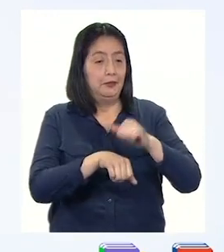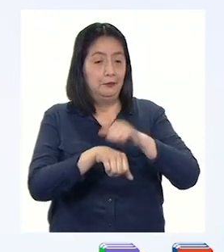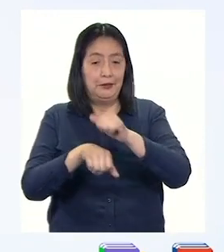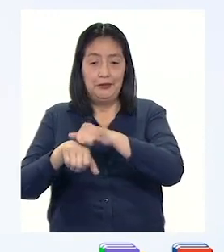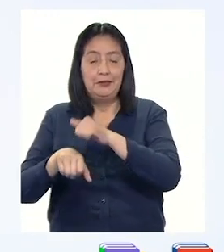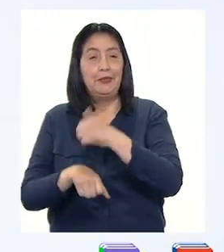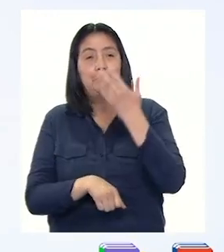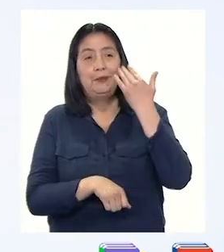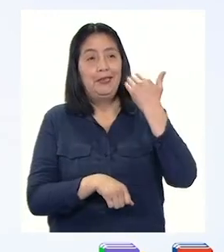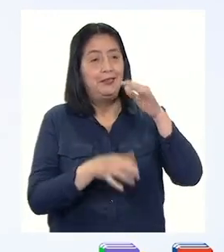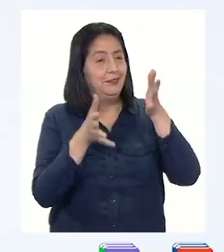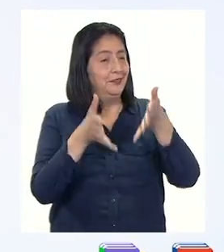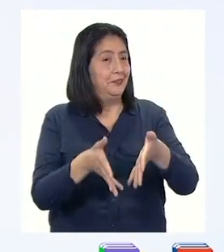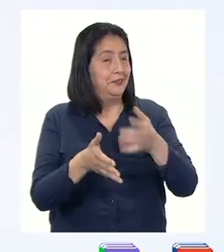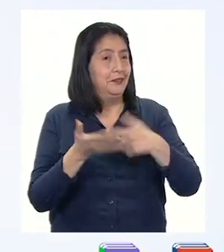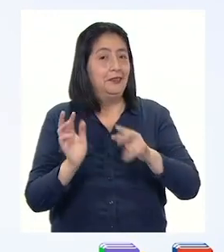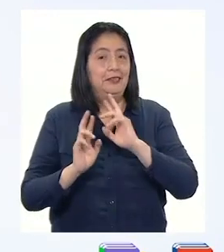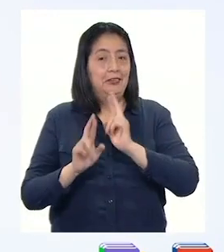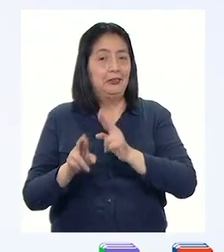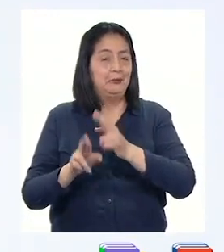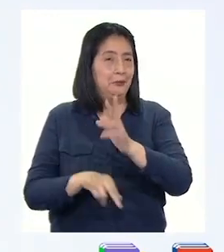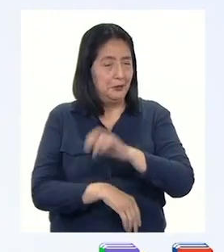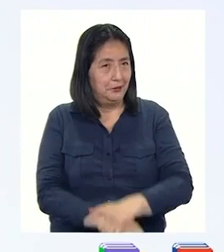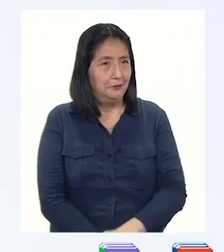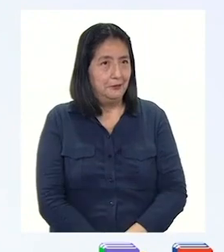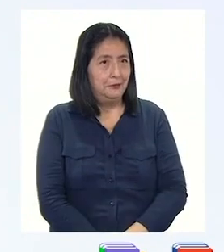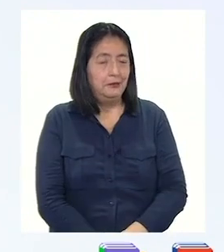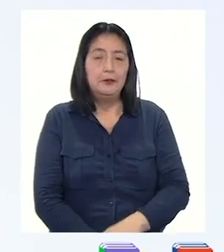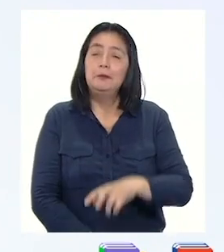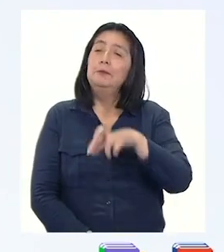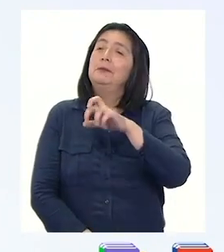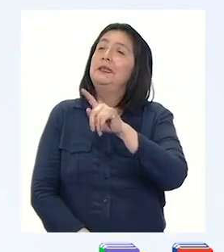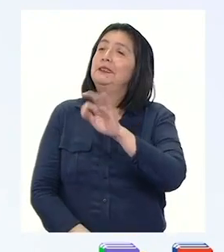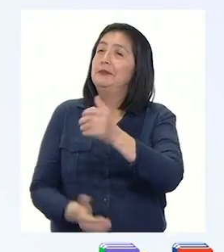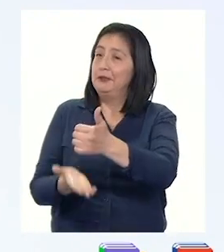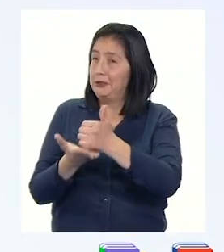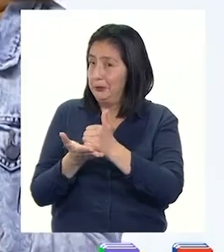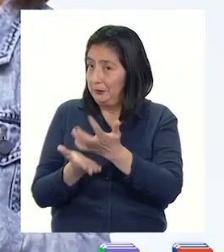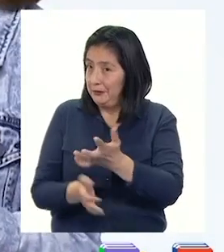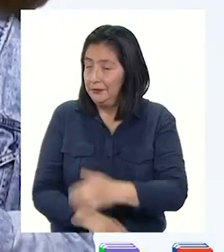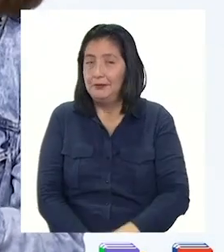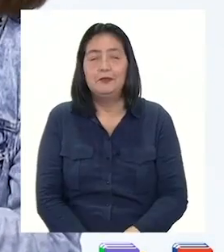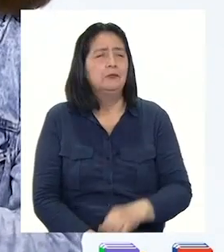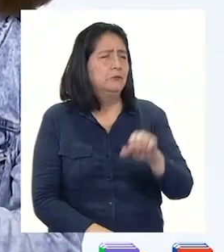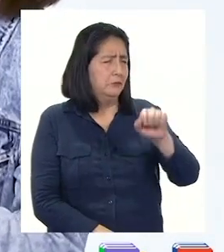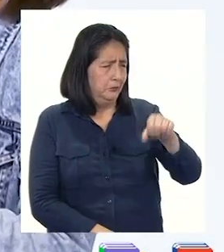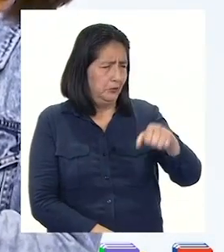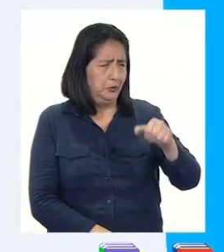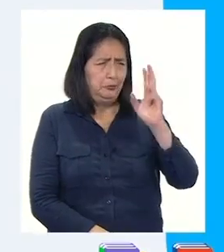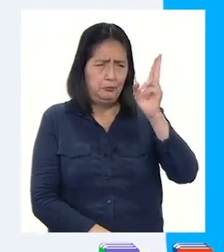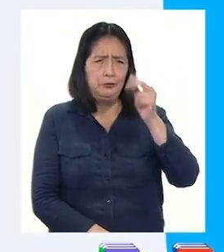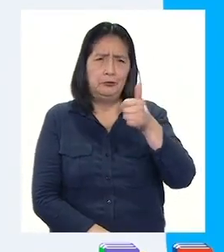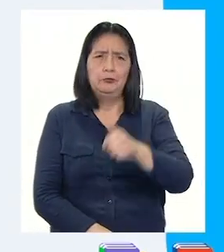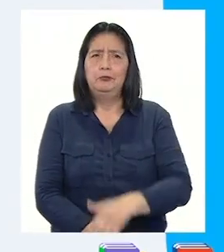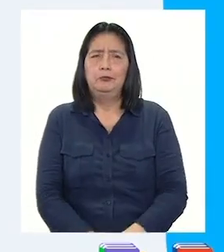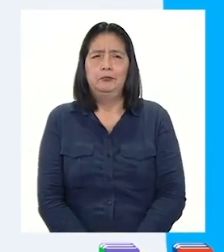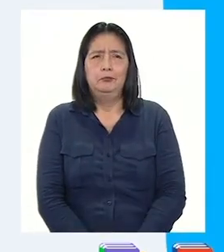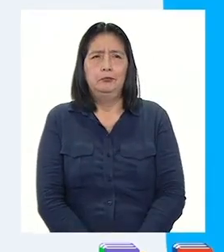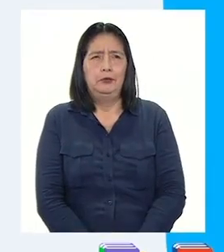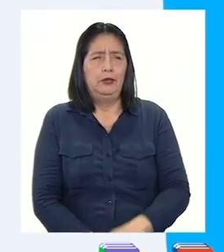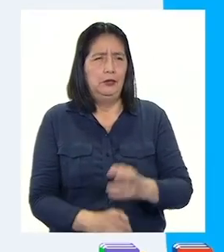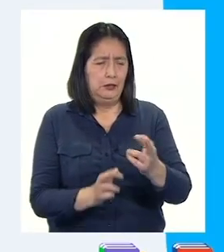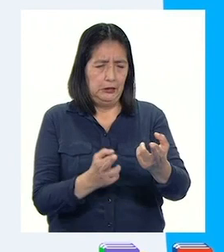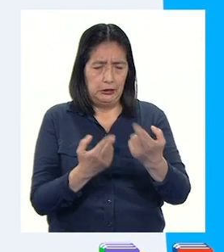piedritas blancas que quedaron será nuestra respuesta. Patricia, ¿nos ayudas? Por supuesto, profesor.